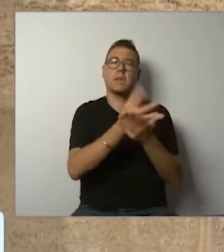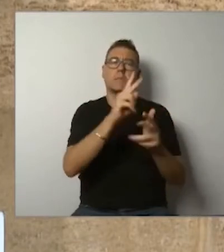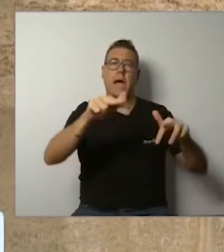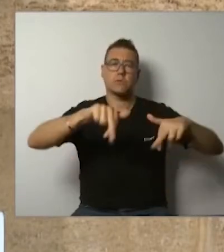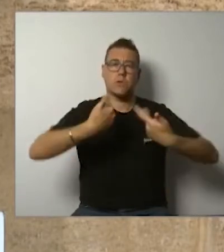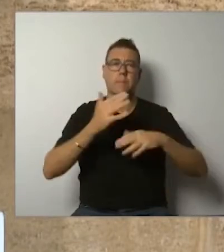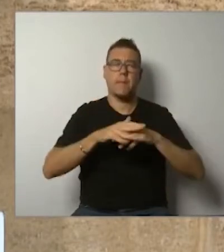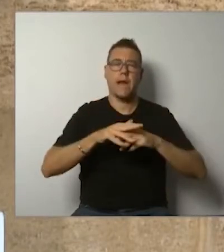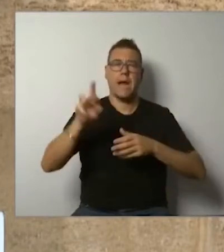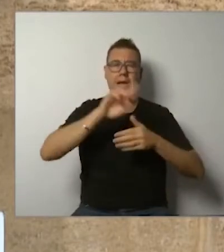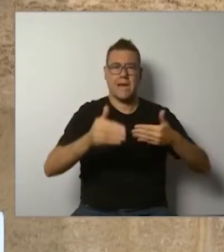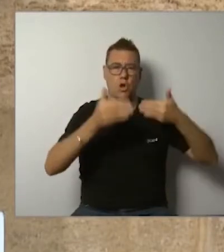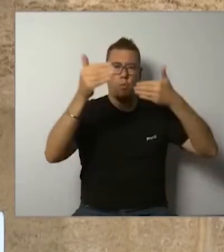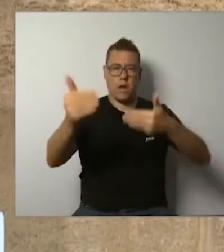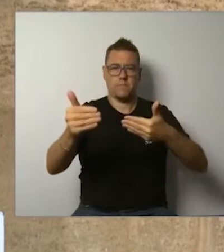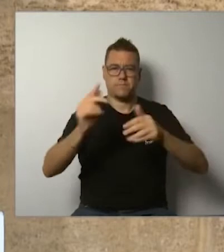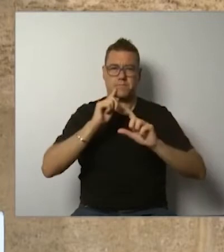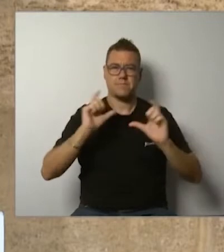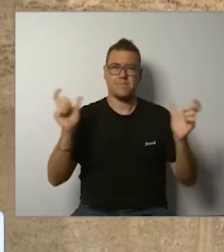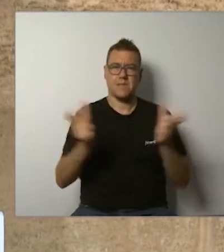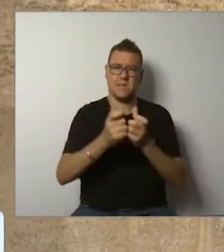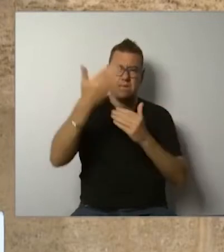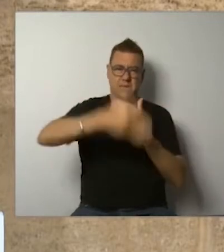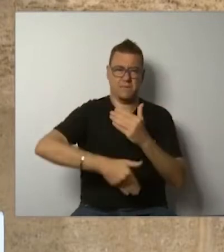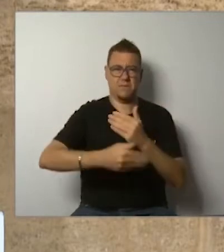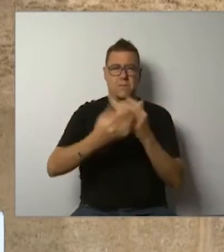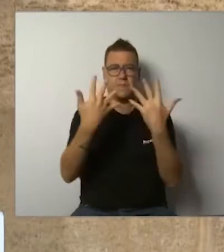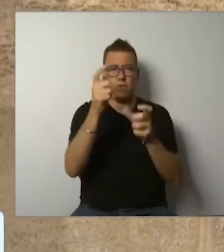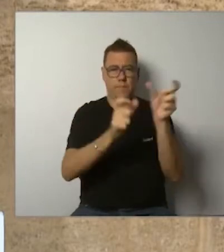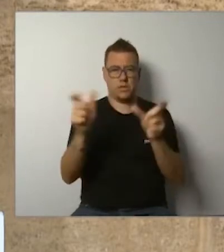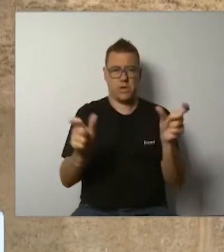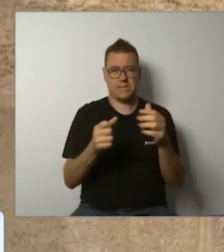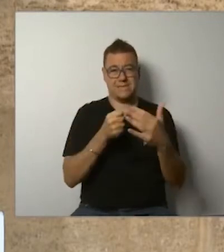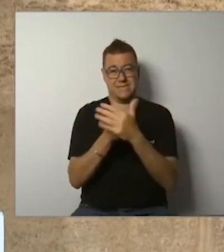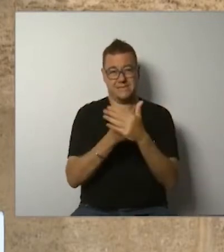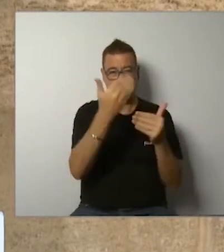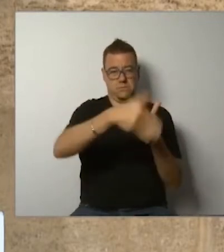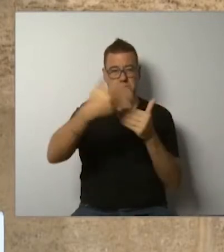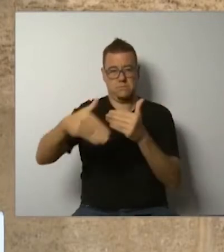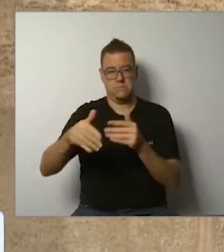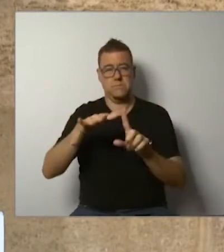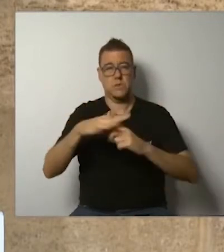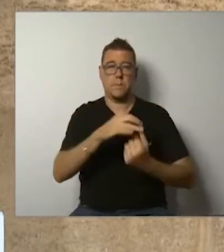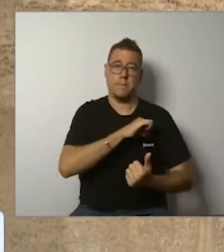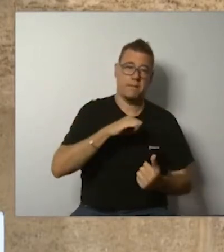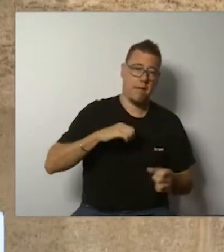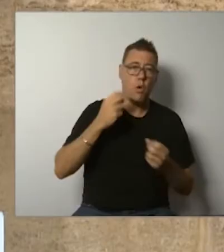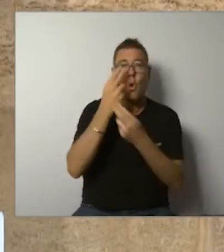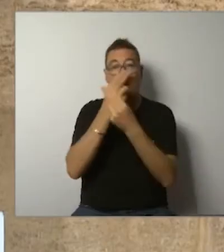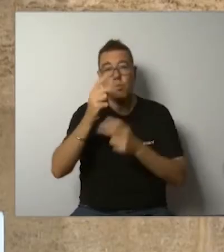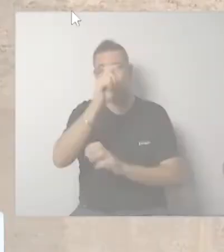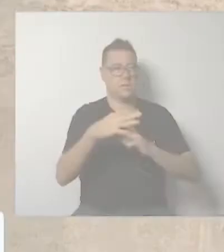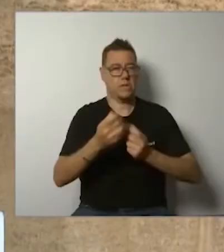per renovar la limitació de les reunions socials a un màxim de 10 persones, tant en l'àmbit privat com en el públic, a tota la